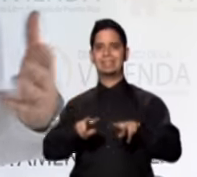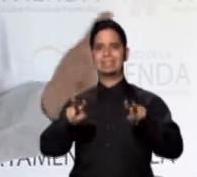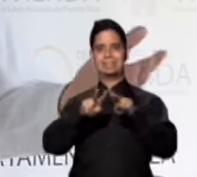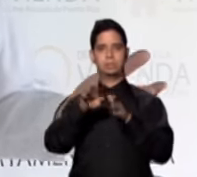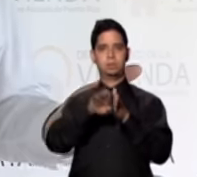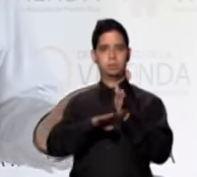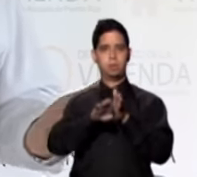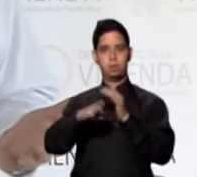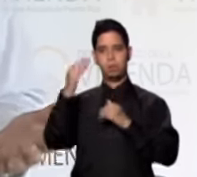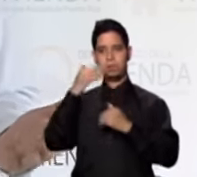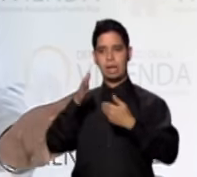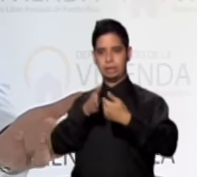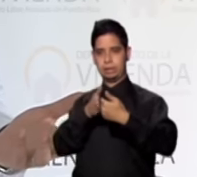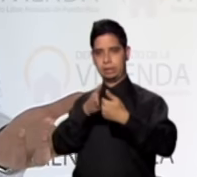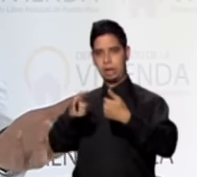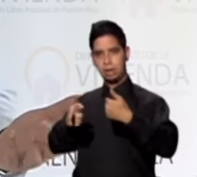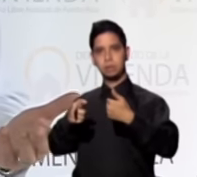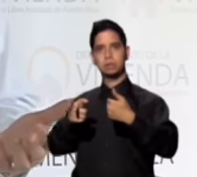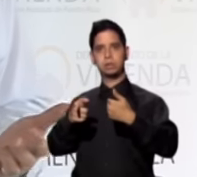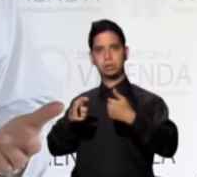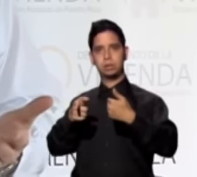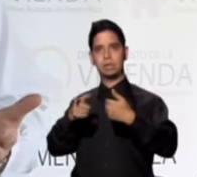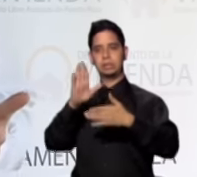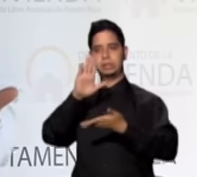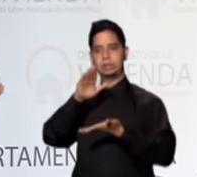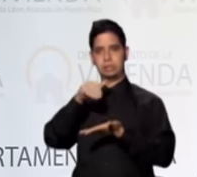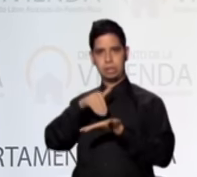a 10 millas de distancia del centro urbano,